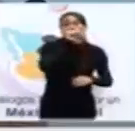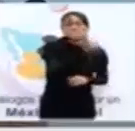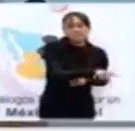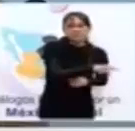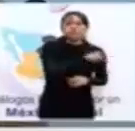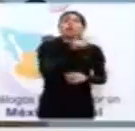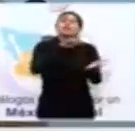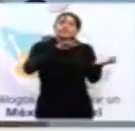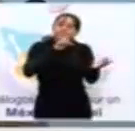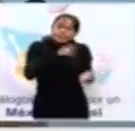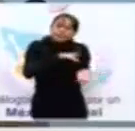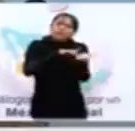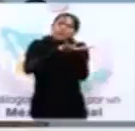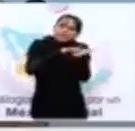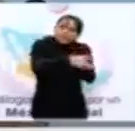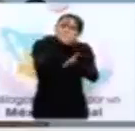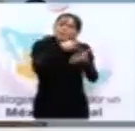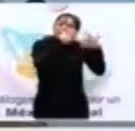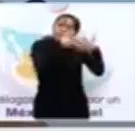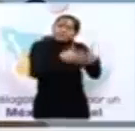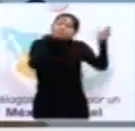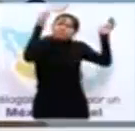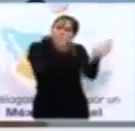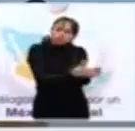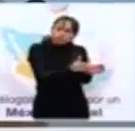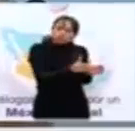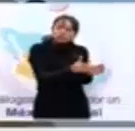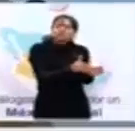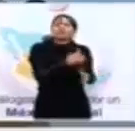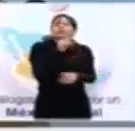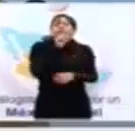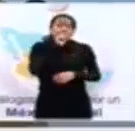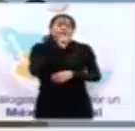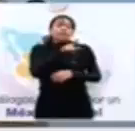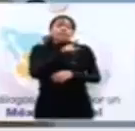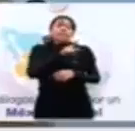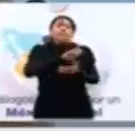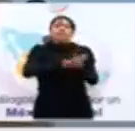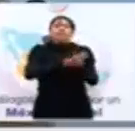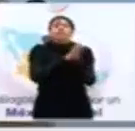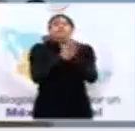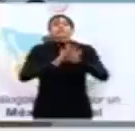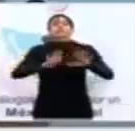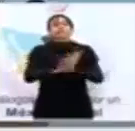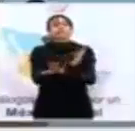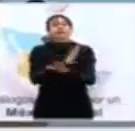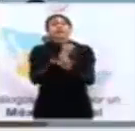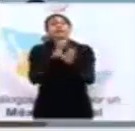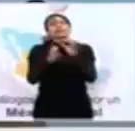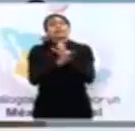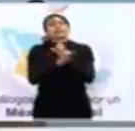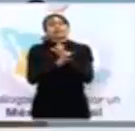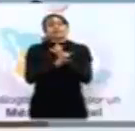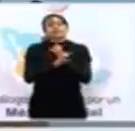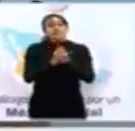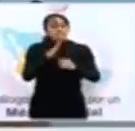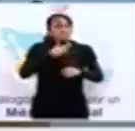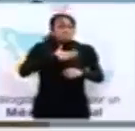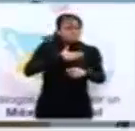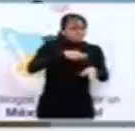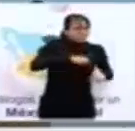pequeños productores, ¿no?, y transformar las garantías, ¿no?, de bienes, ¿no?, en garantías naturales,